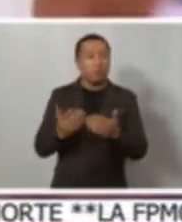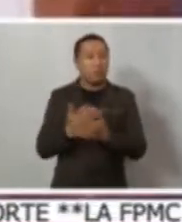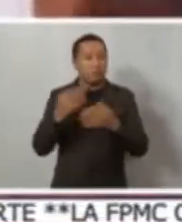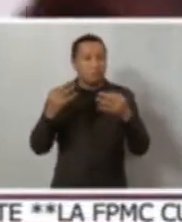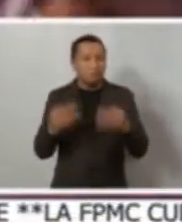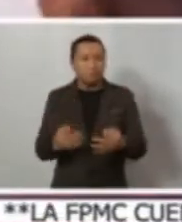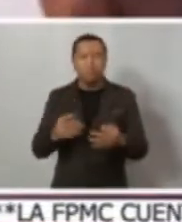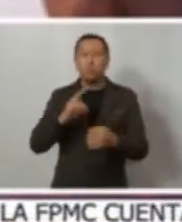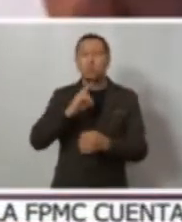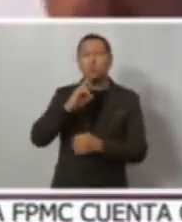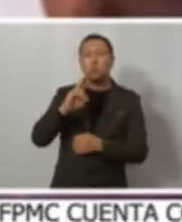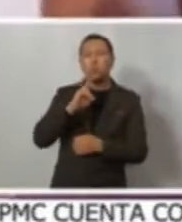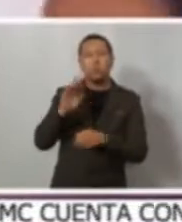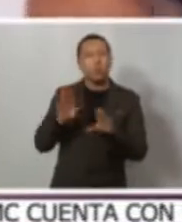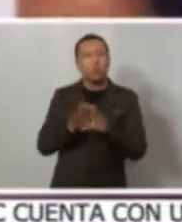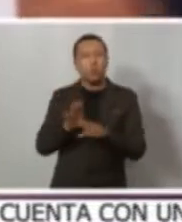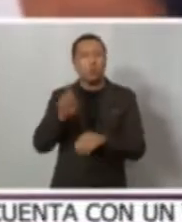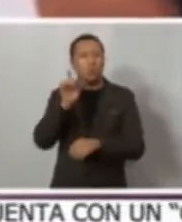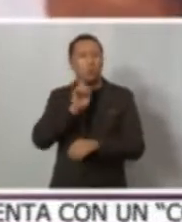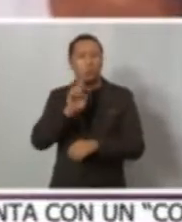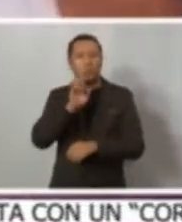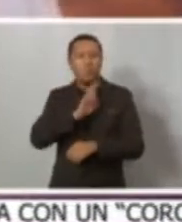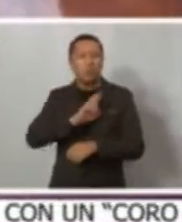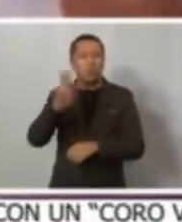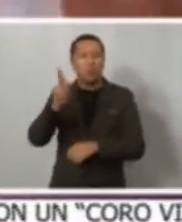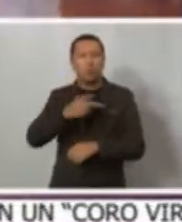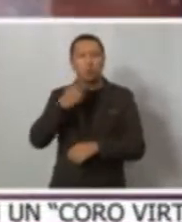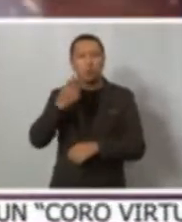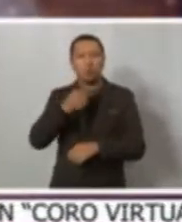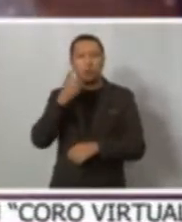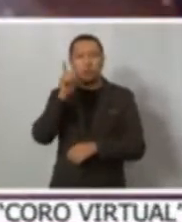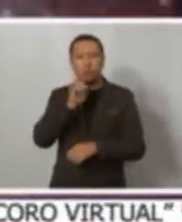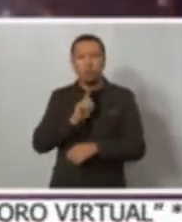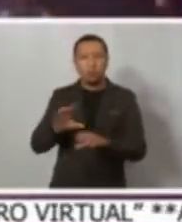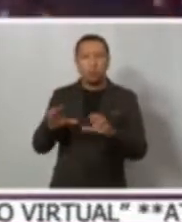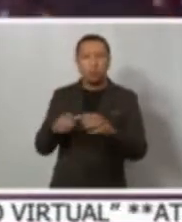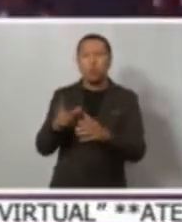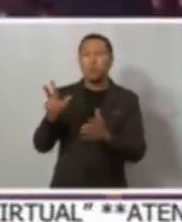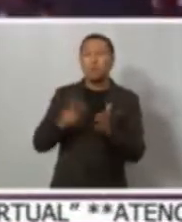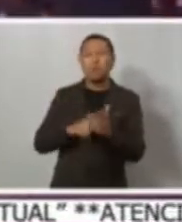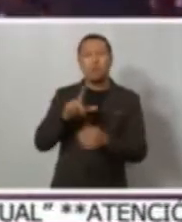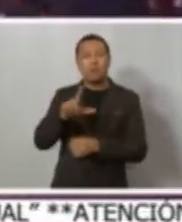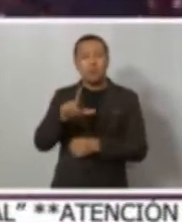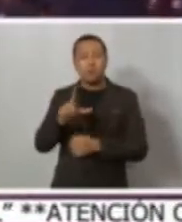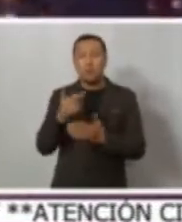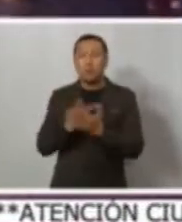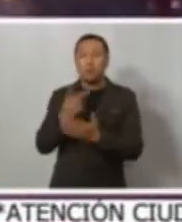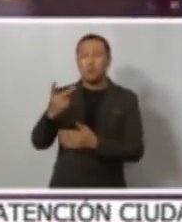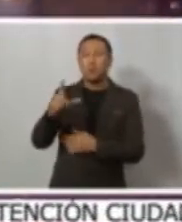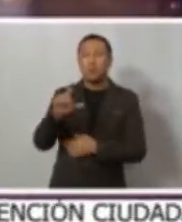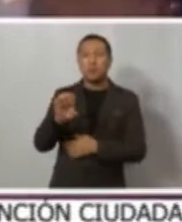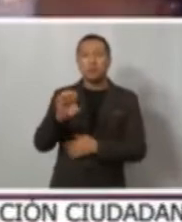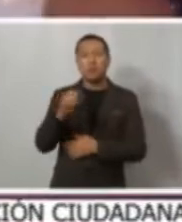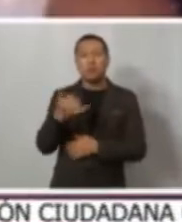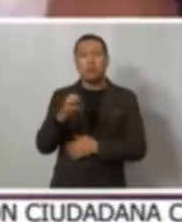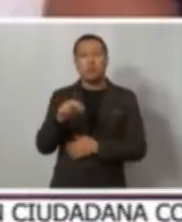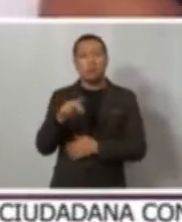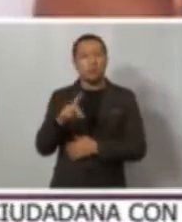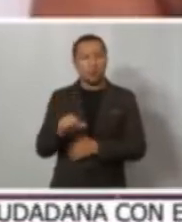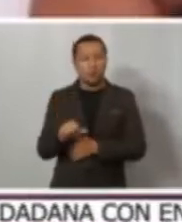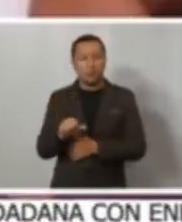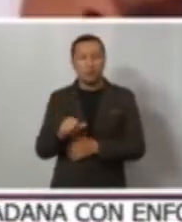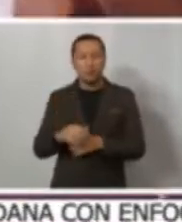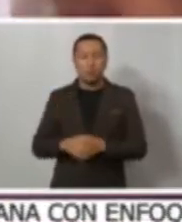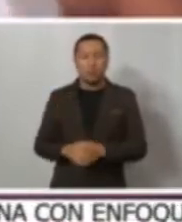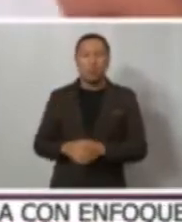la convirtió en una de las mejores vocalistas femeninas. En 2017 recibió el premio Leyenda en los Soul Train Music